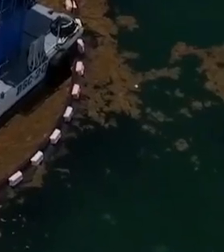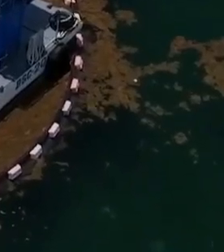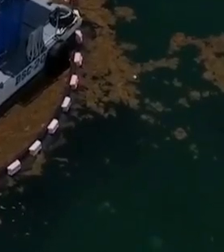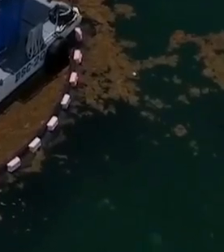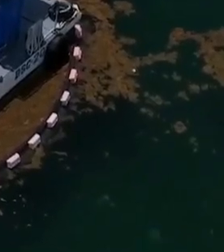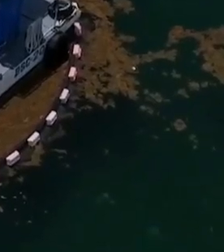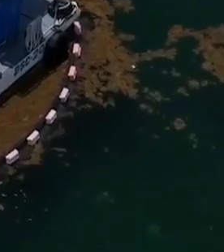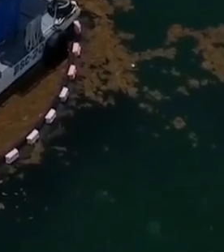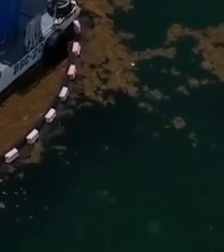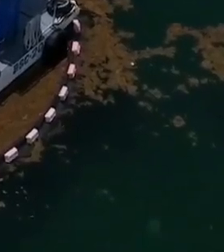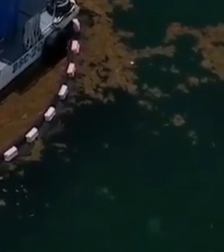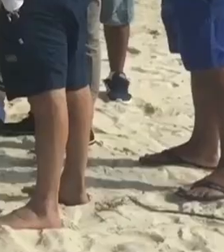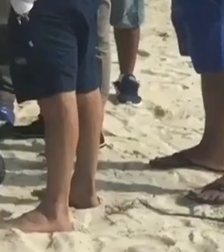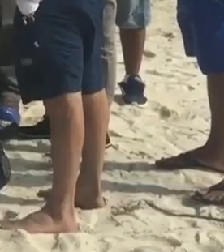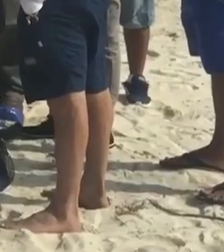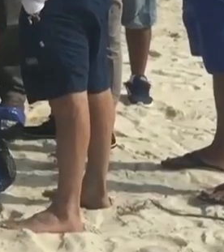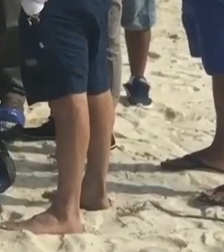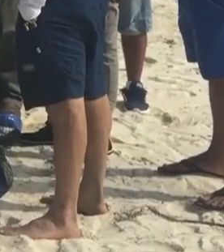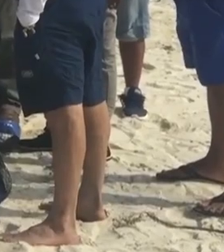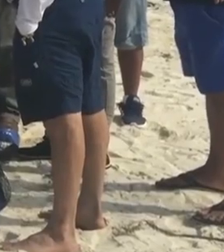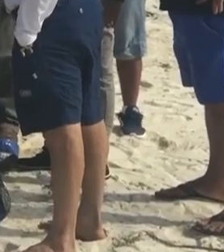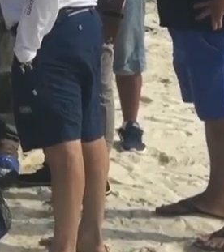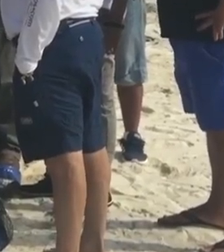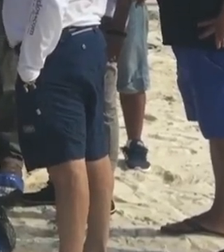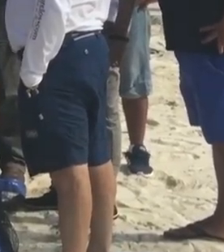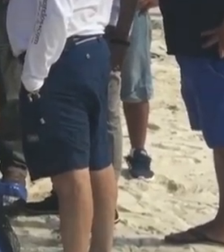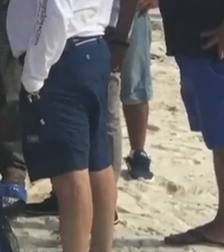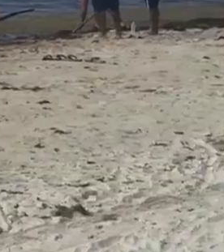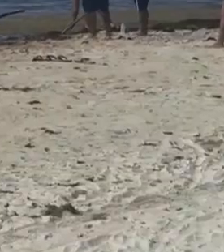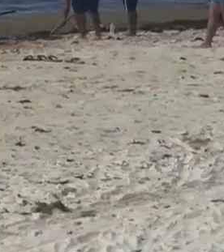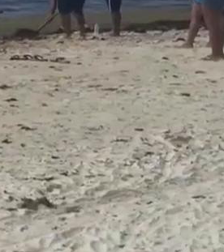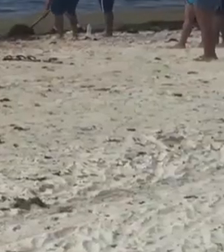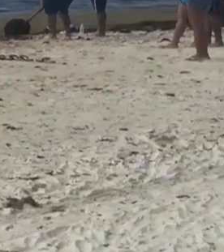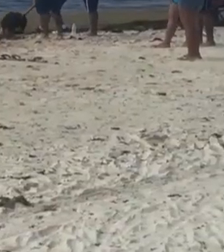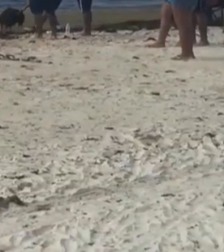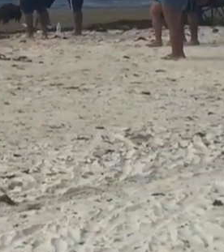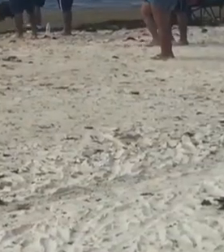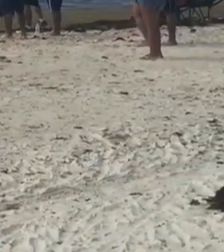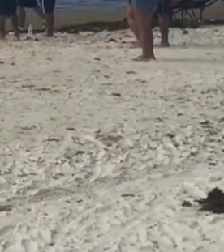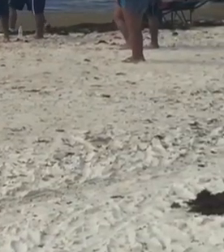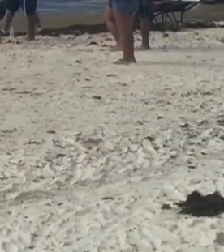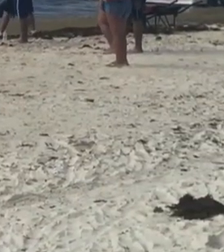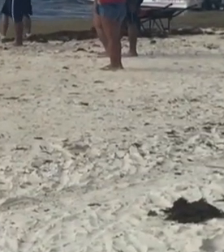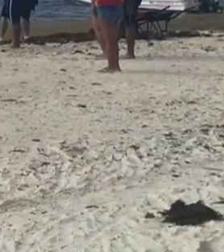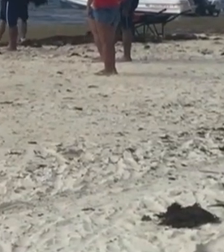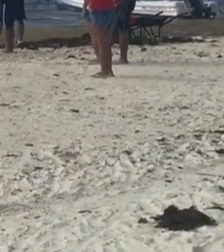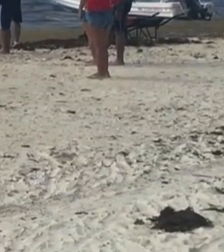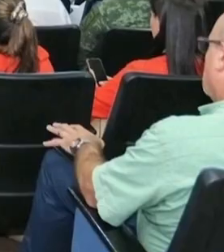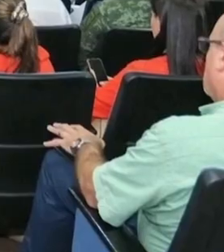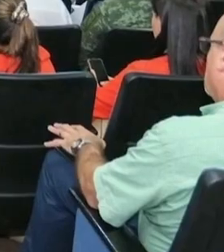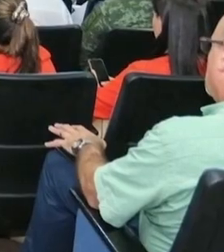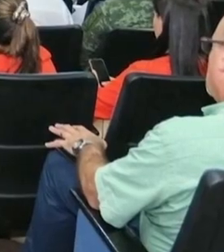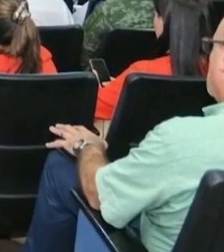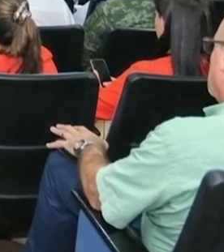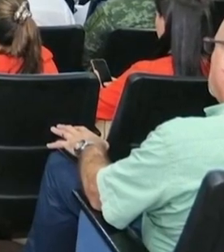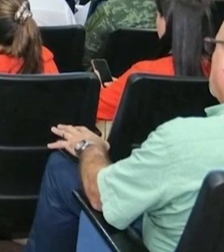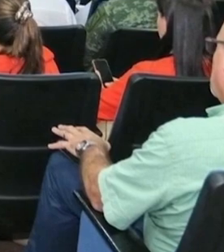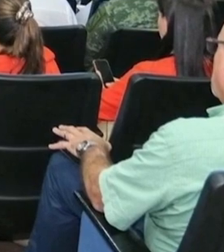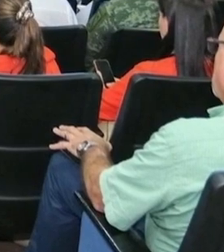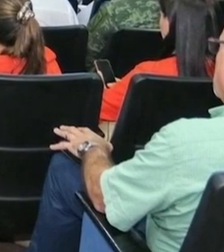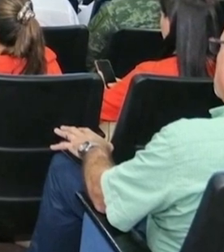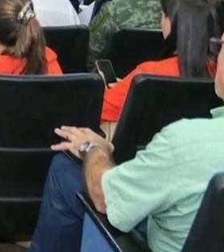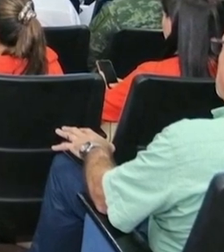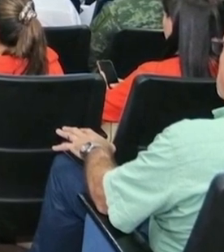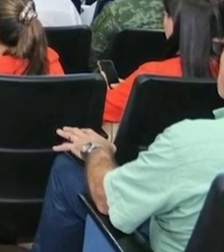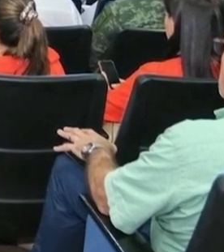mediante la integración de las dependencias de los 3 órdenes de gobierno y otras instituciones de la sociedad civil. Los recursos del